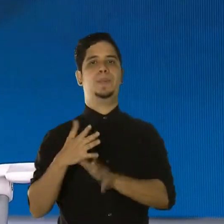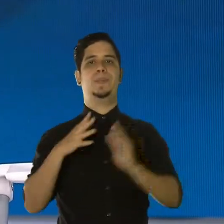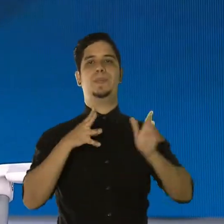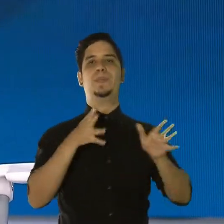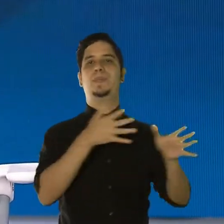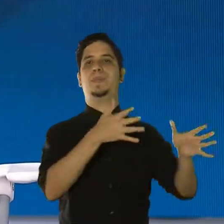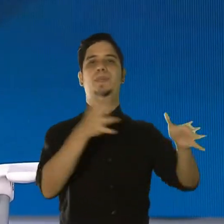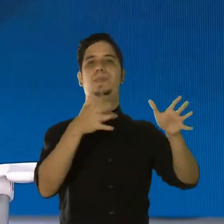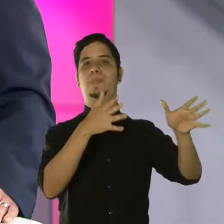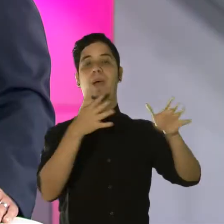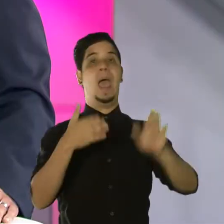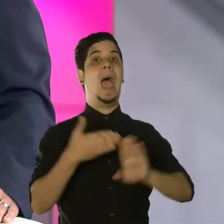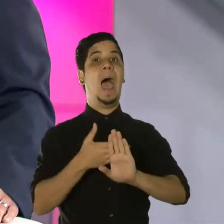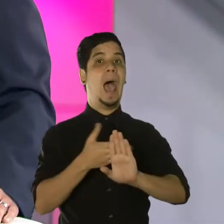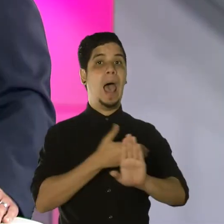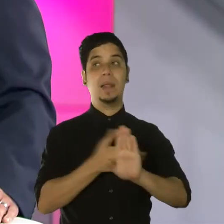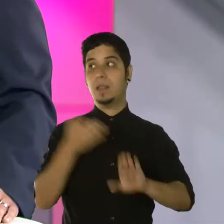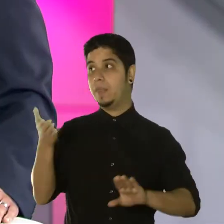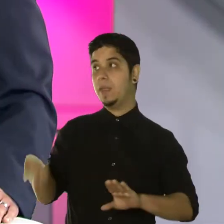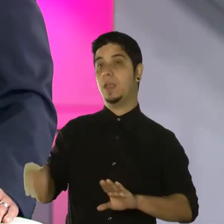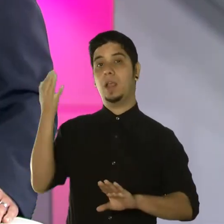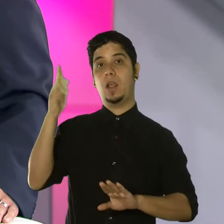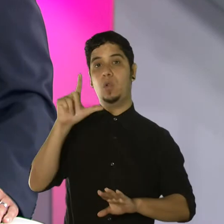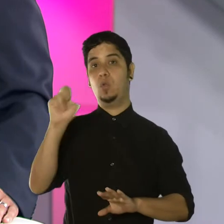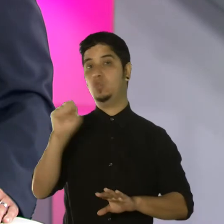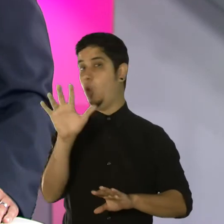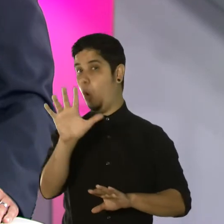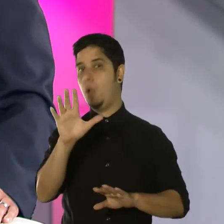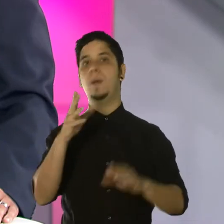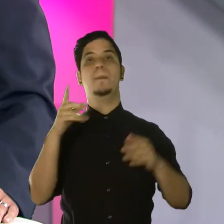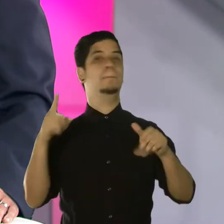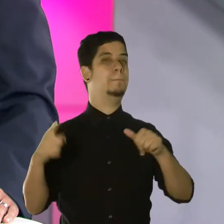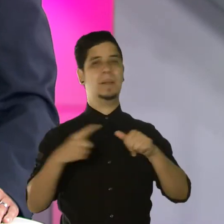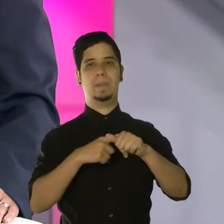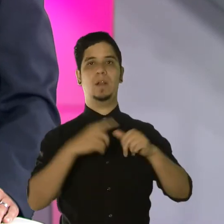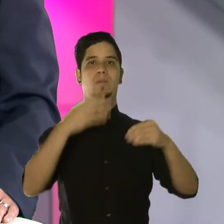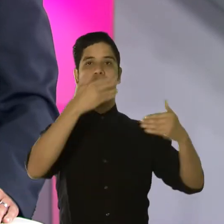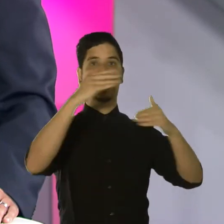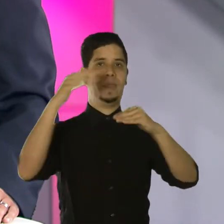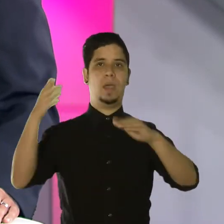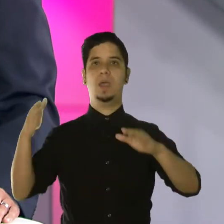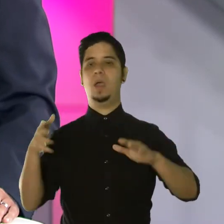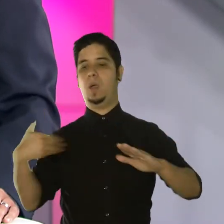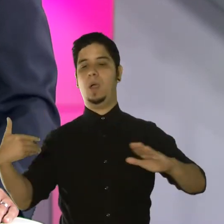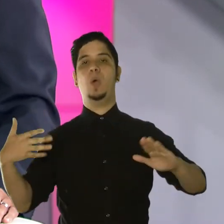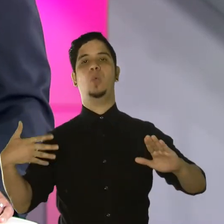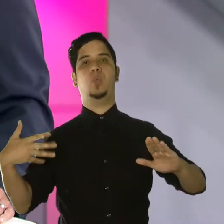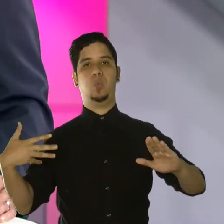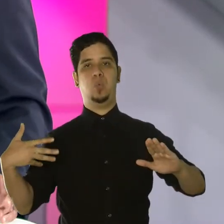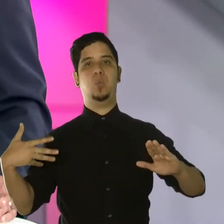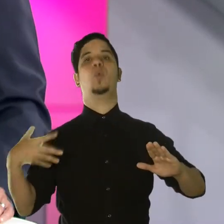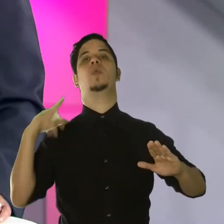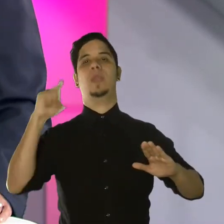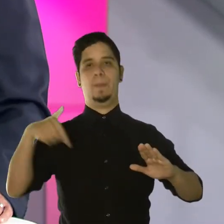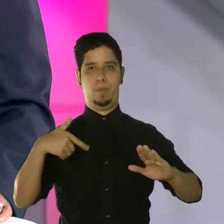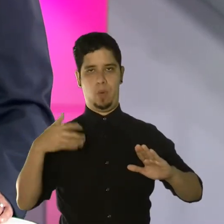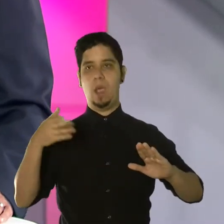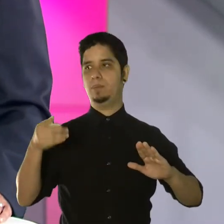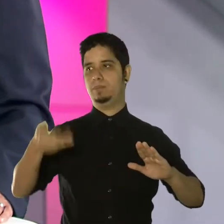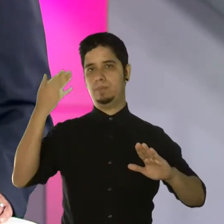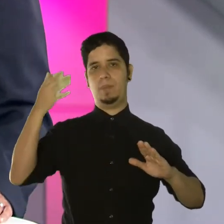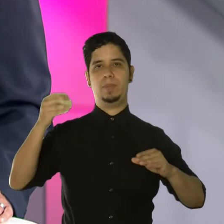un accidente de esa naturaleza. Vamos a continuar con esta orientación importante que ahora en verano pues muchas personas utilizan el gas para